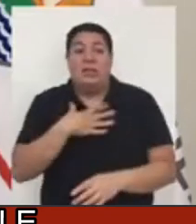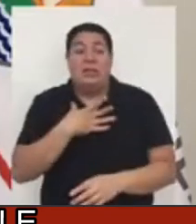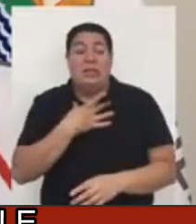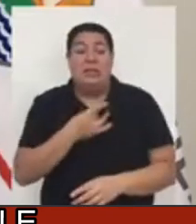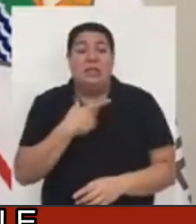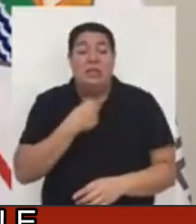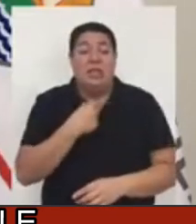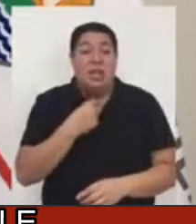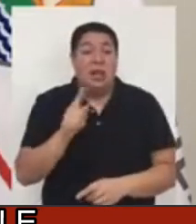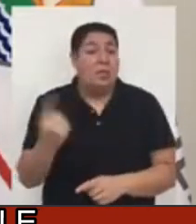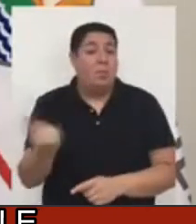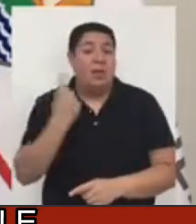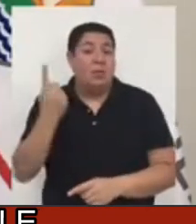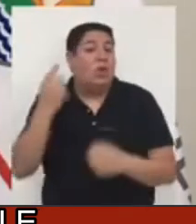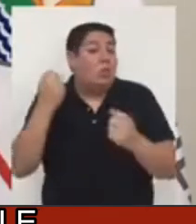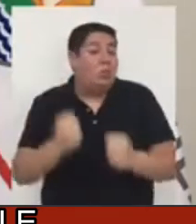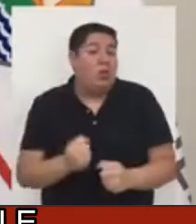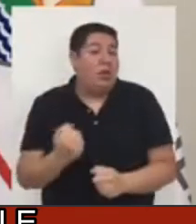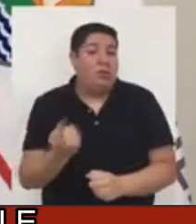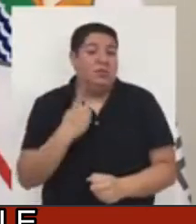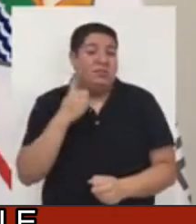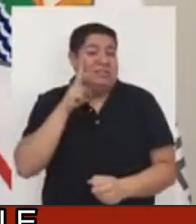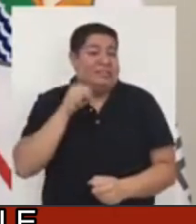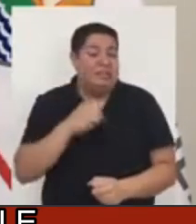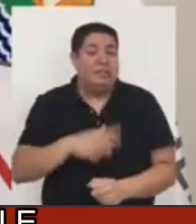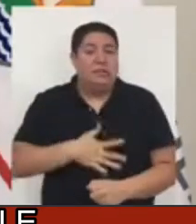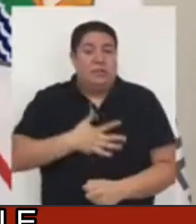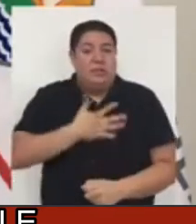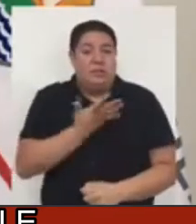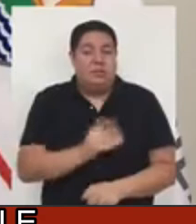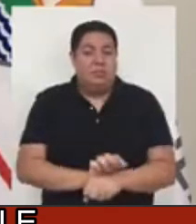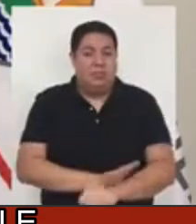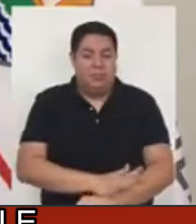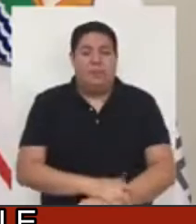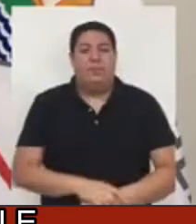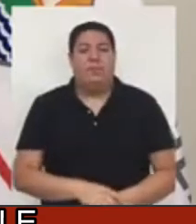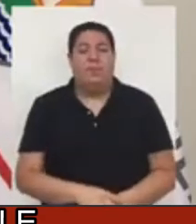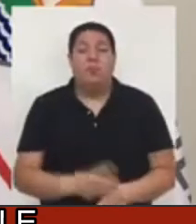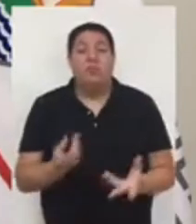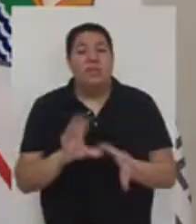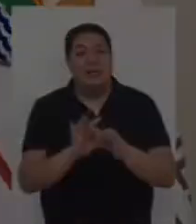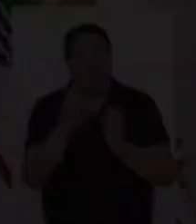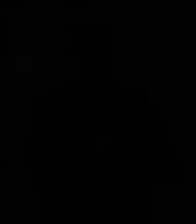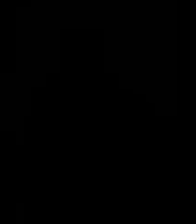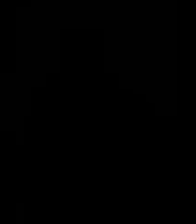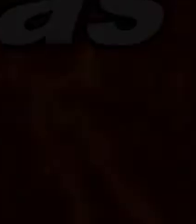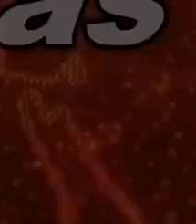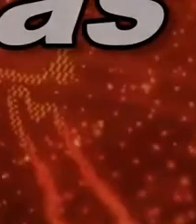un laboratorio particular, se lo puede tomar sin sintomatología. Muchas gracias, Seremi.